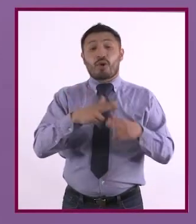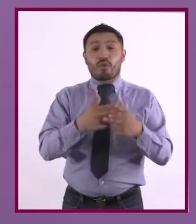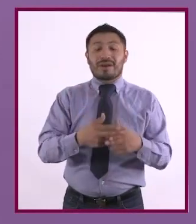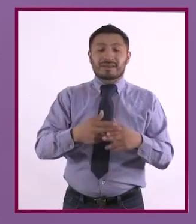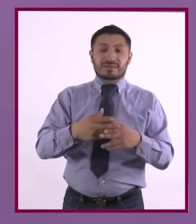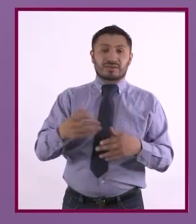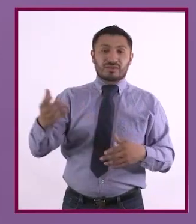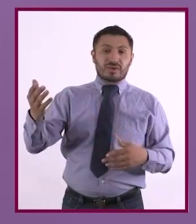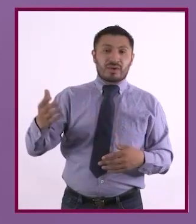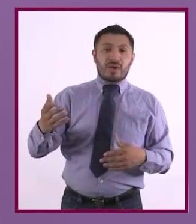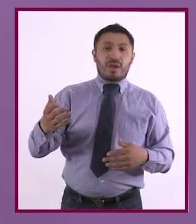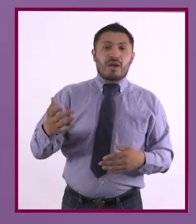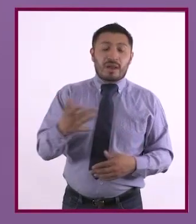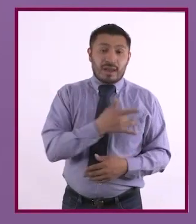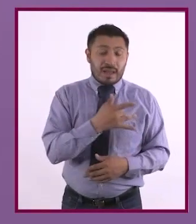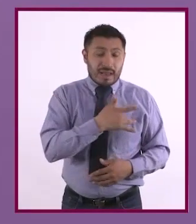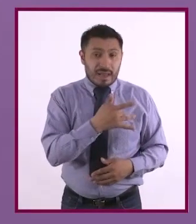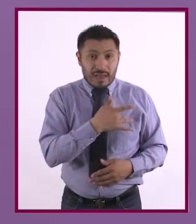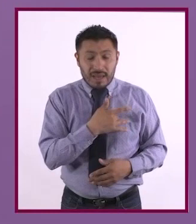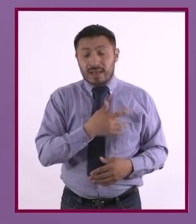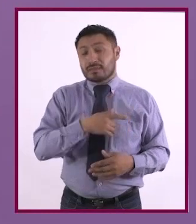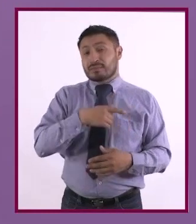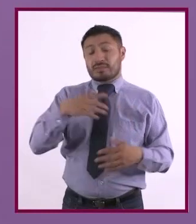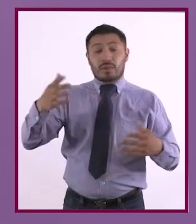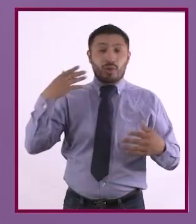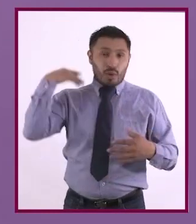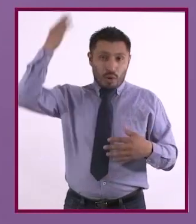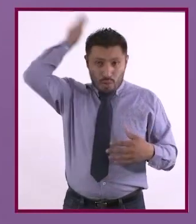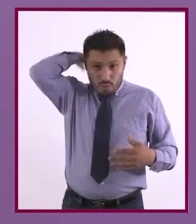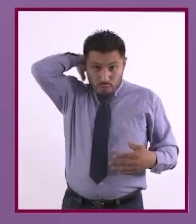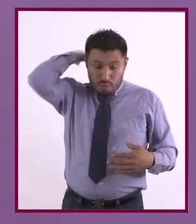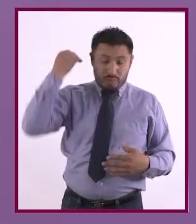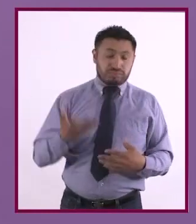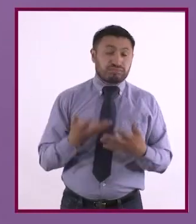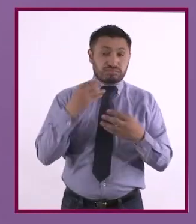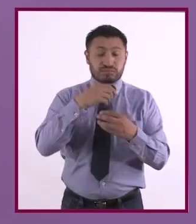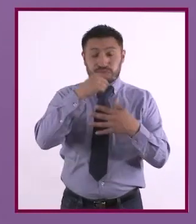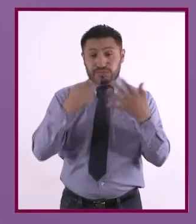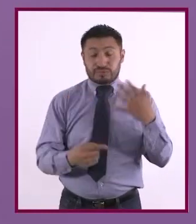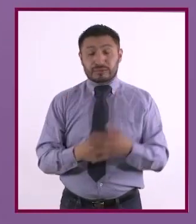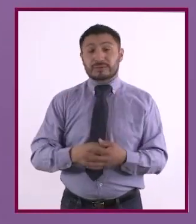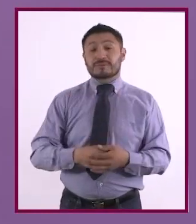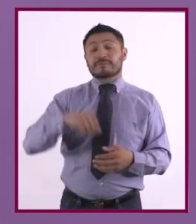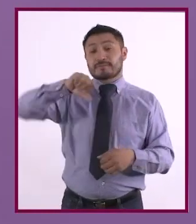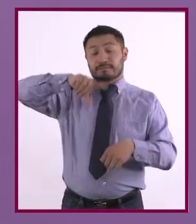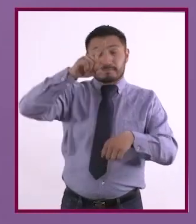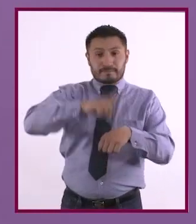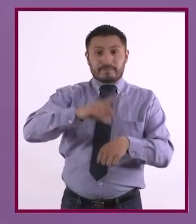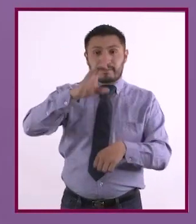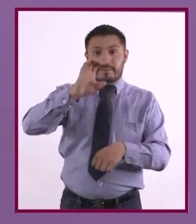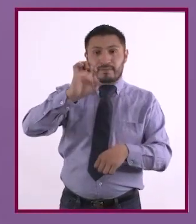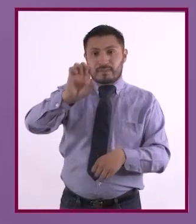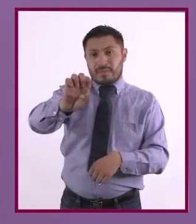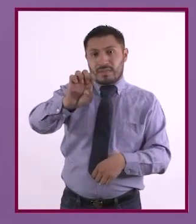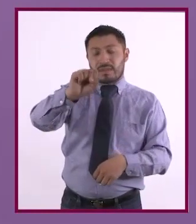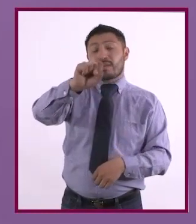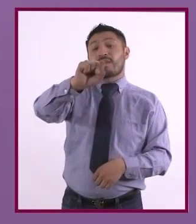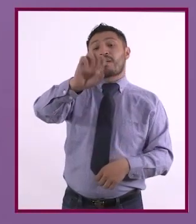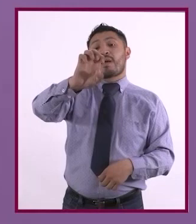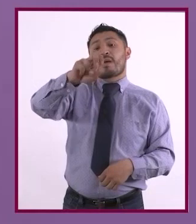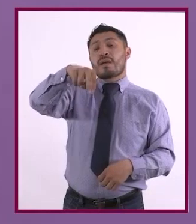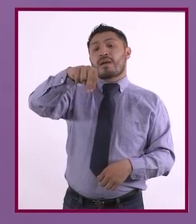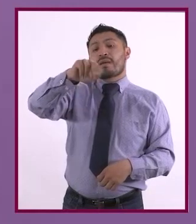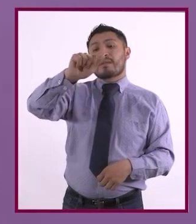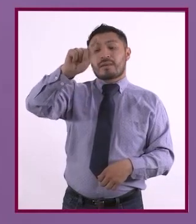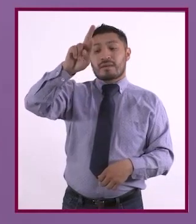cardíacas, riñón, hígado, corazón y pulmón. Hoy en día, según el Centro Nacional de Trasplantes, CENATRA, hay más de